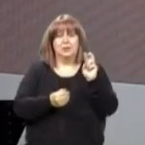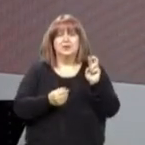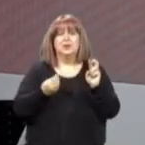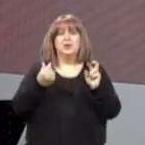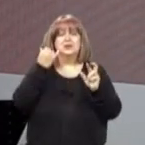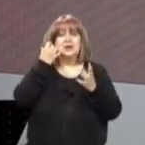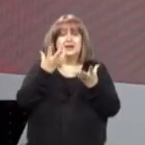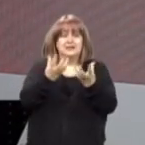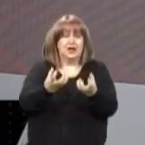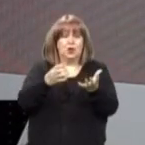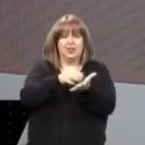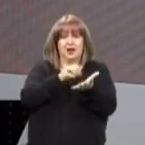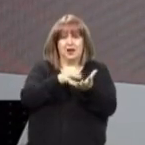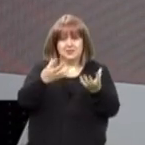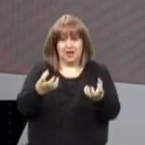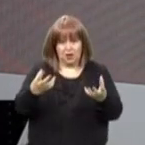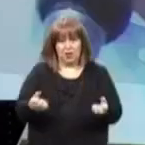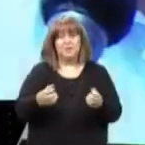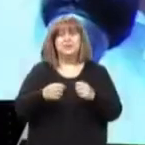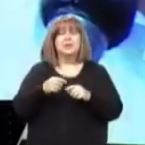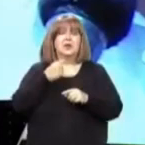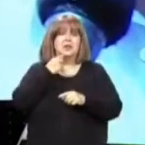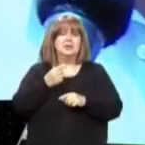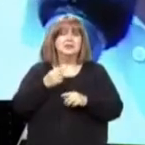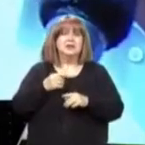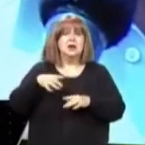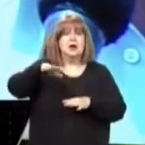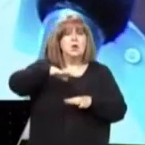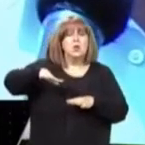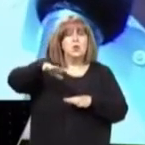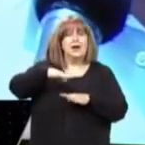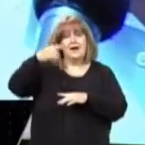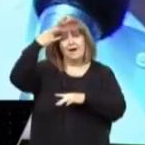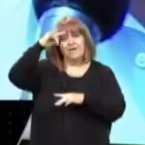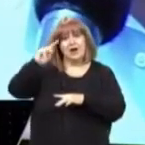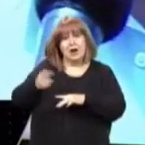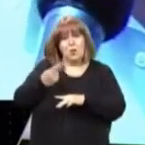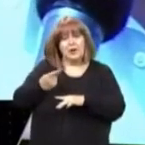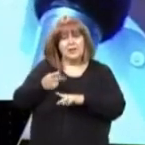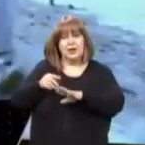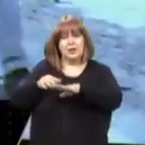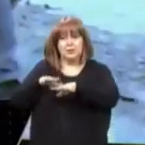impactado mucho. De hecho, hubo una comparación. Dijo, usar Vaca Muerta es como dos complejos